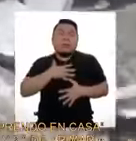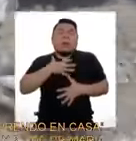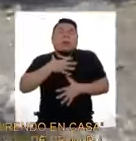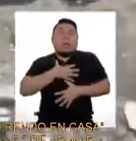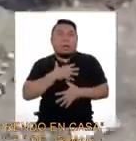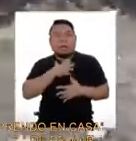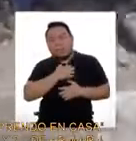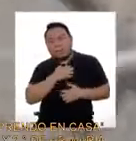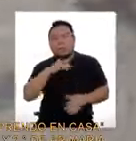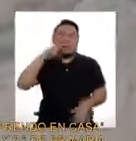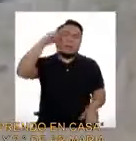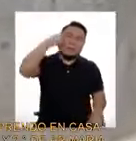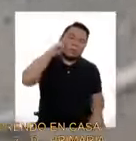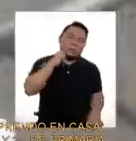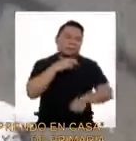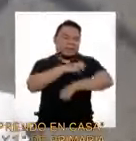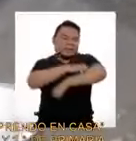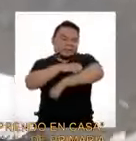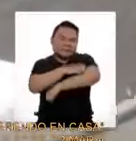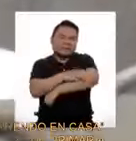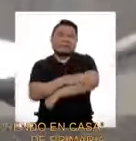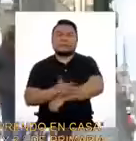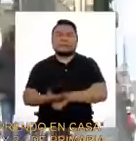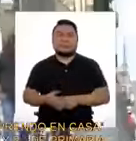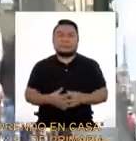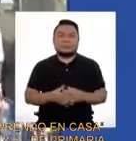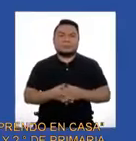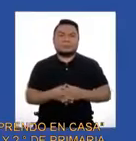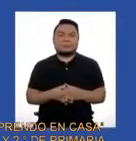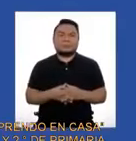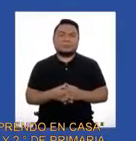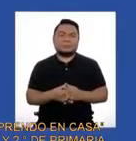conducciones olfativas y sobre todo la piel.